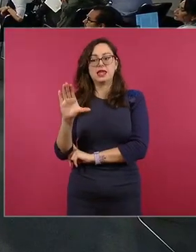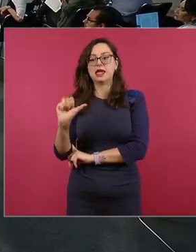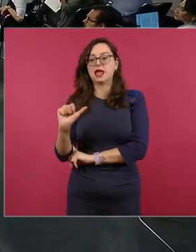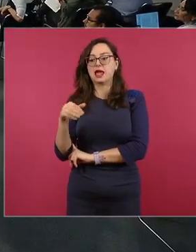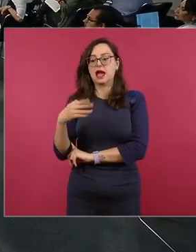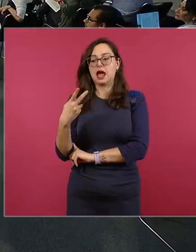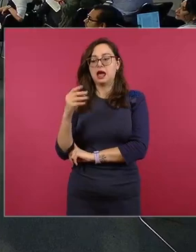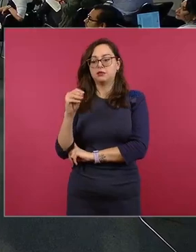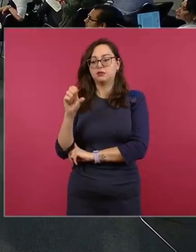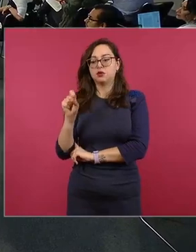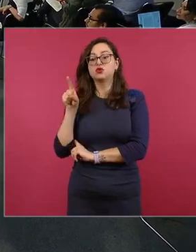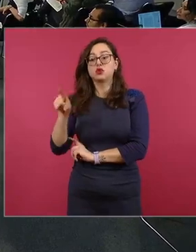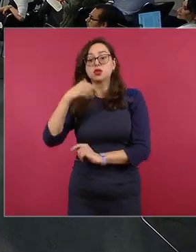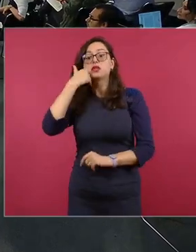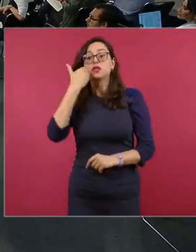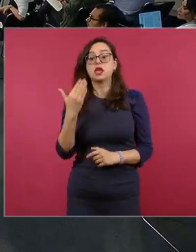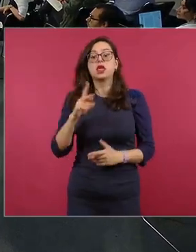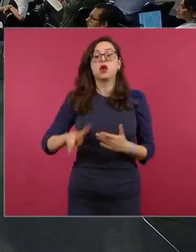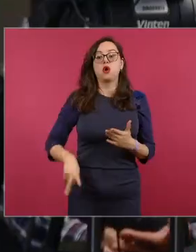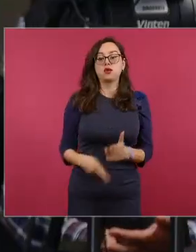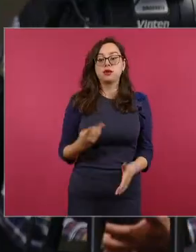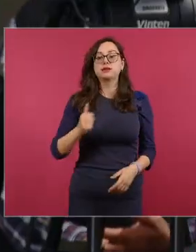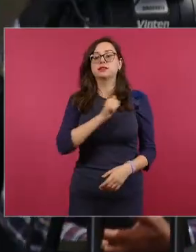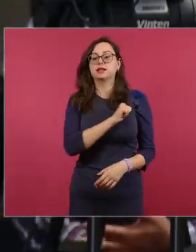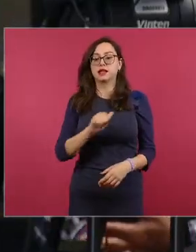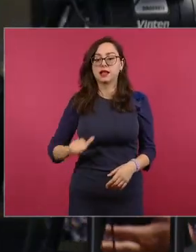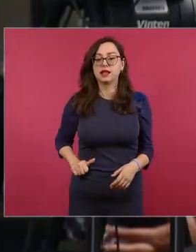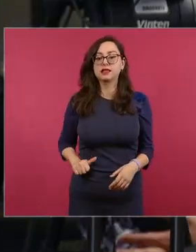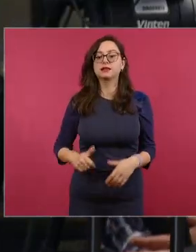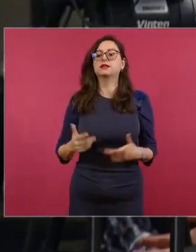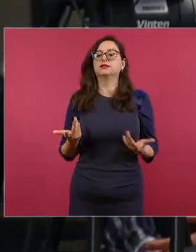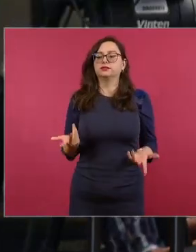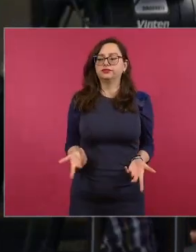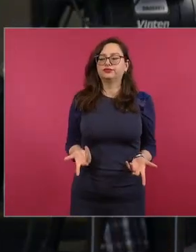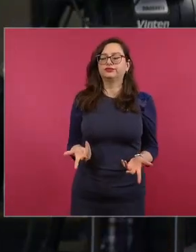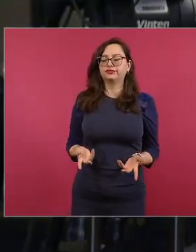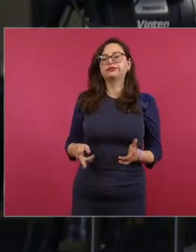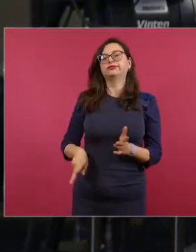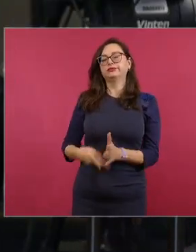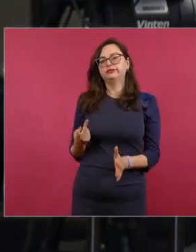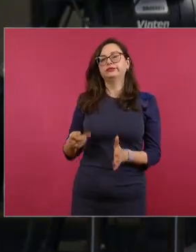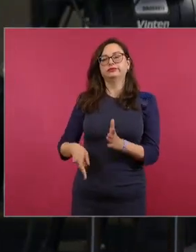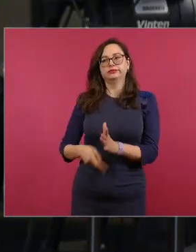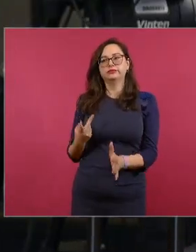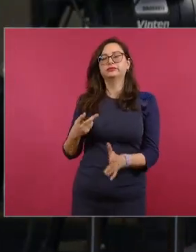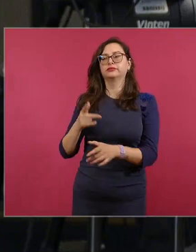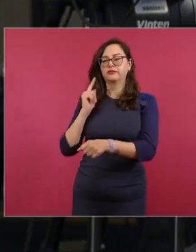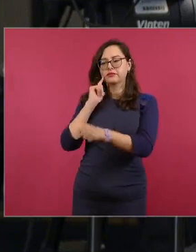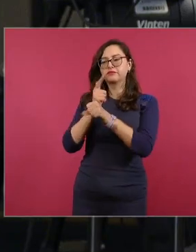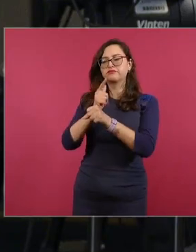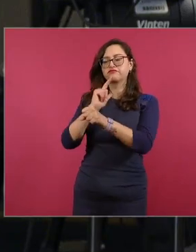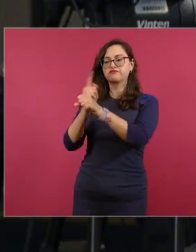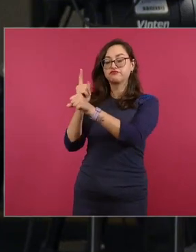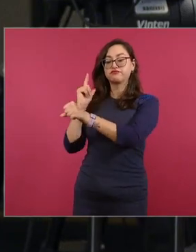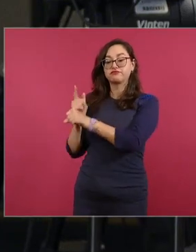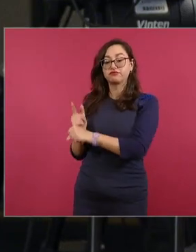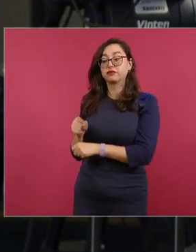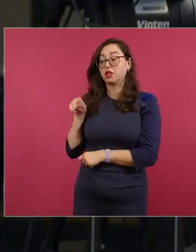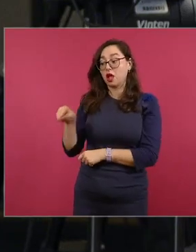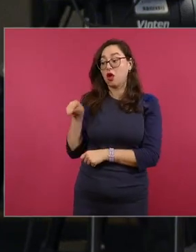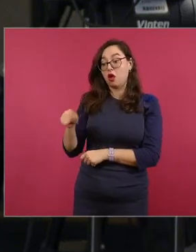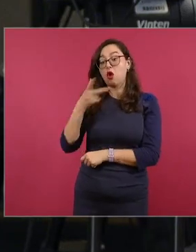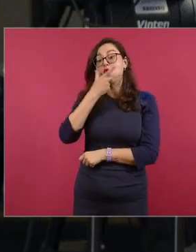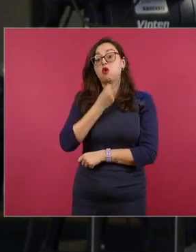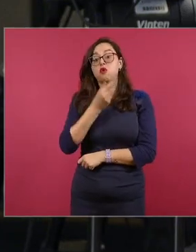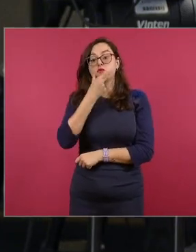que quiere reelegirse. Ya ha habido también otros temas en ese sentido, presidente. También este Capella asesora